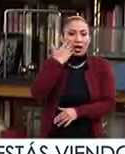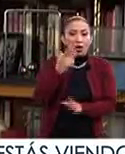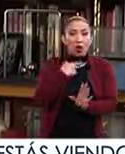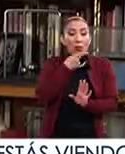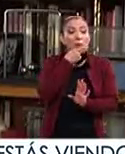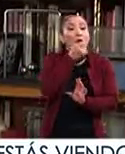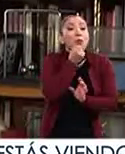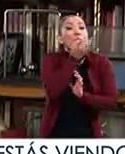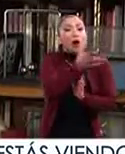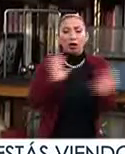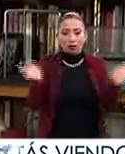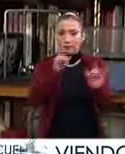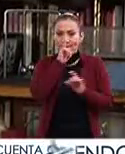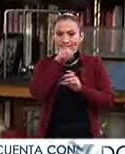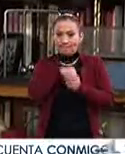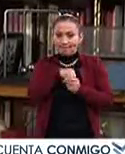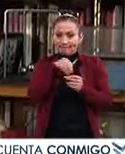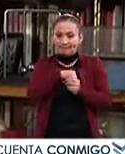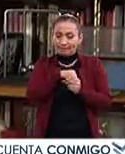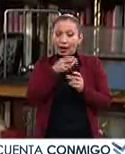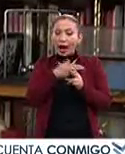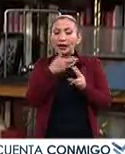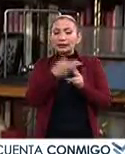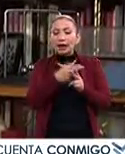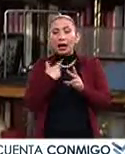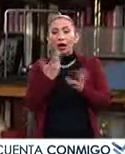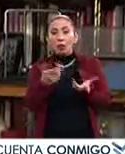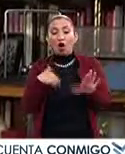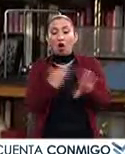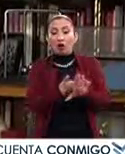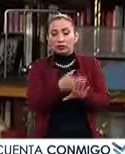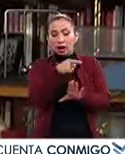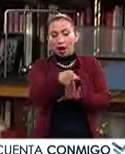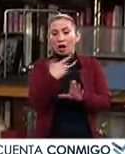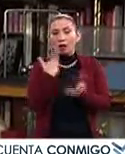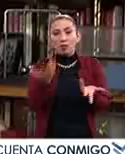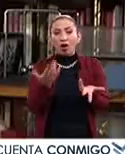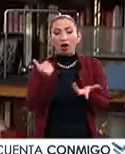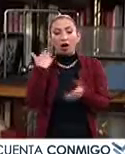adelantar nada ni acusar a nadie en falso, porque la calumnia en este país es